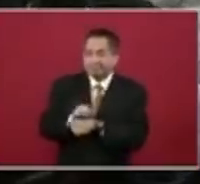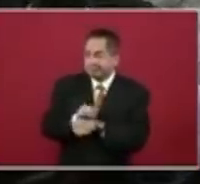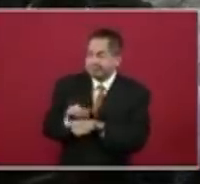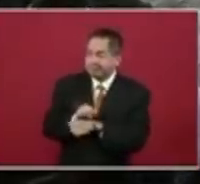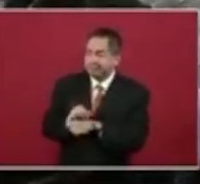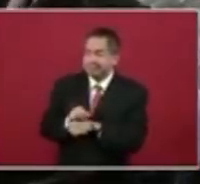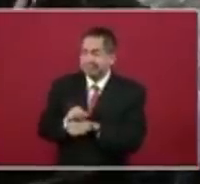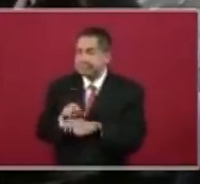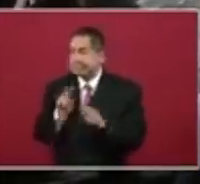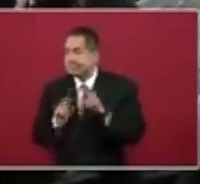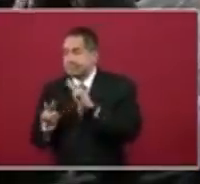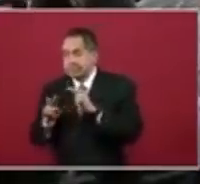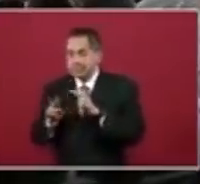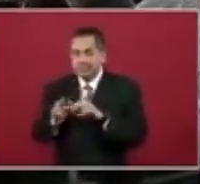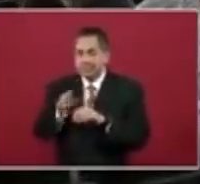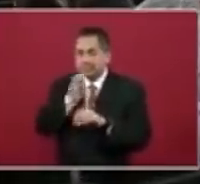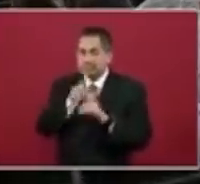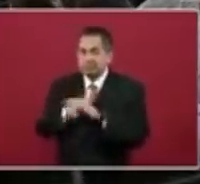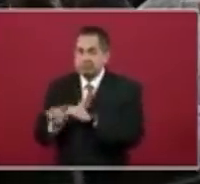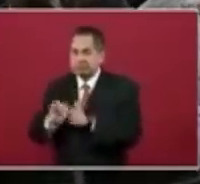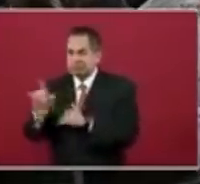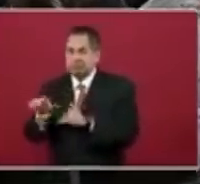investigadores, mirones profesionales,